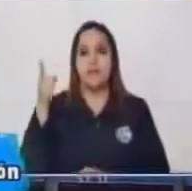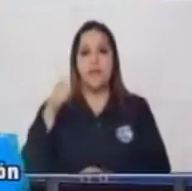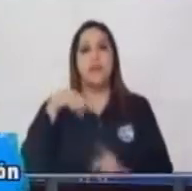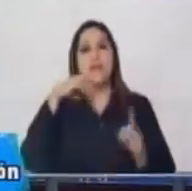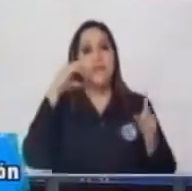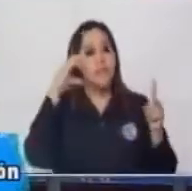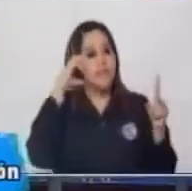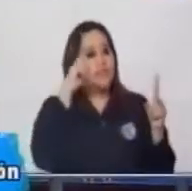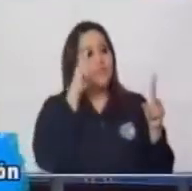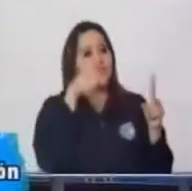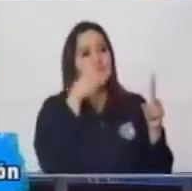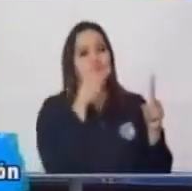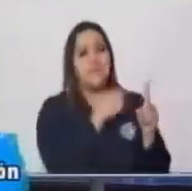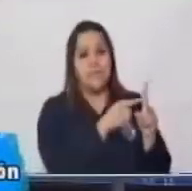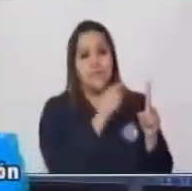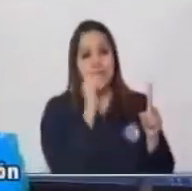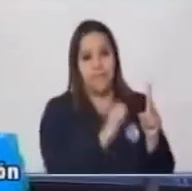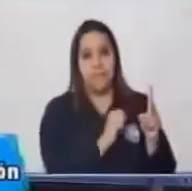directo.